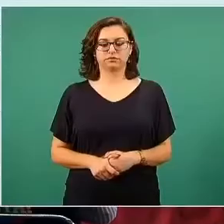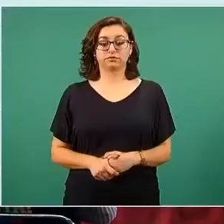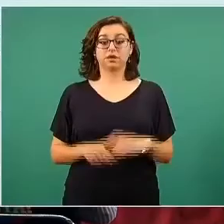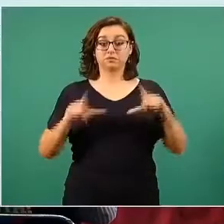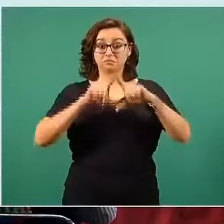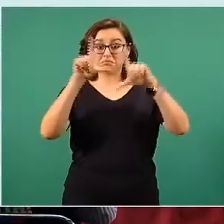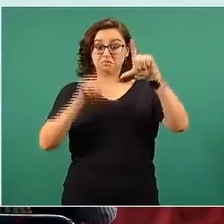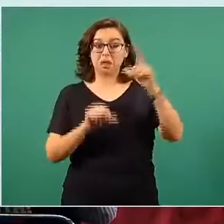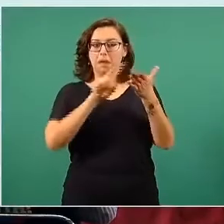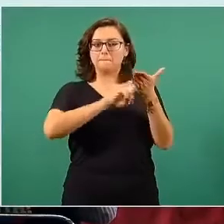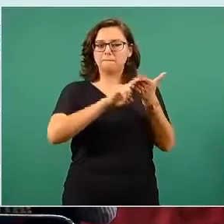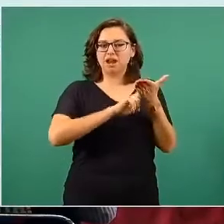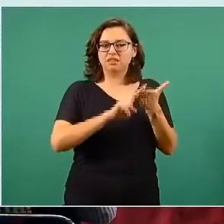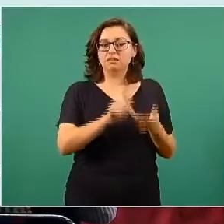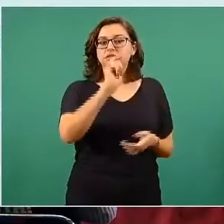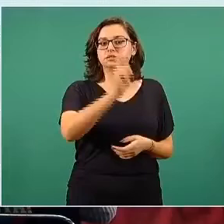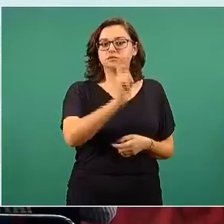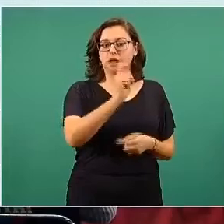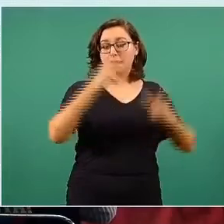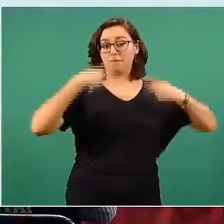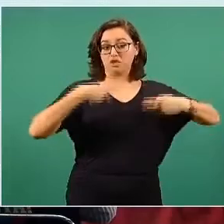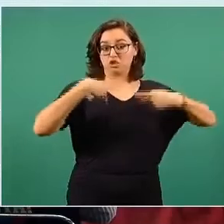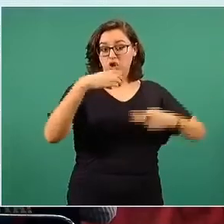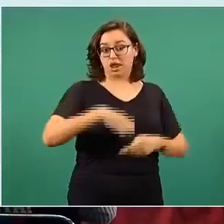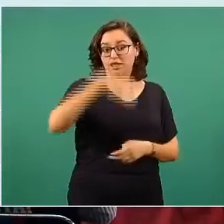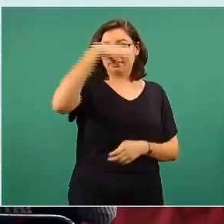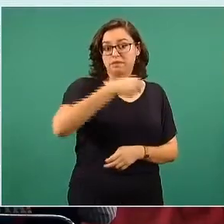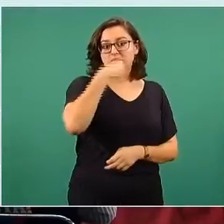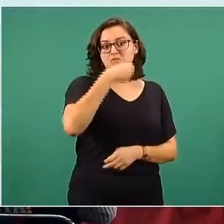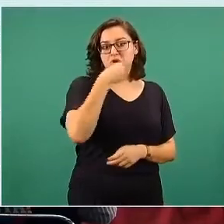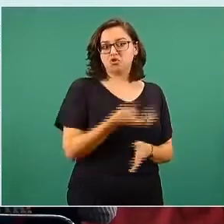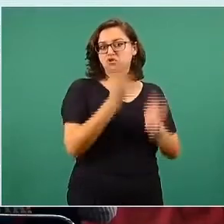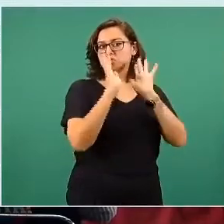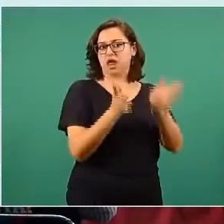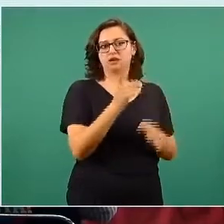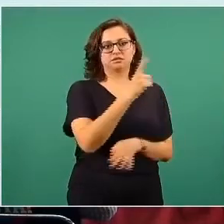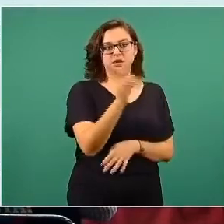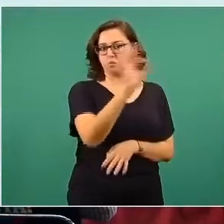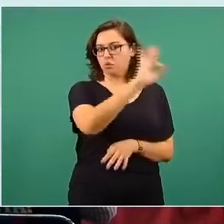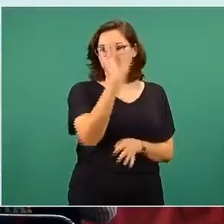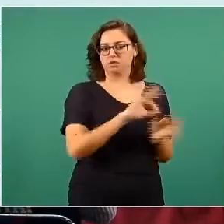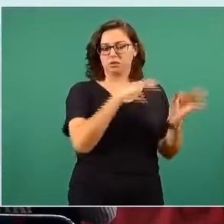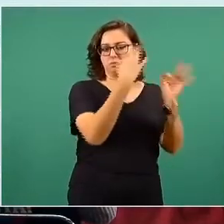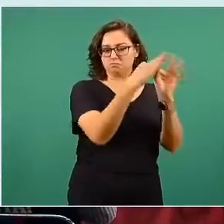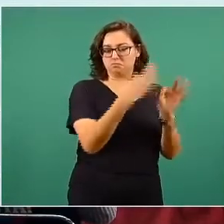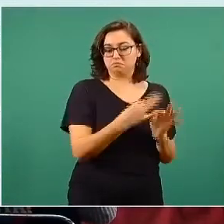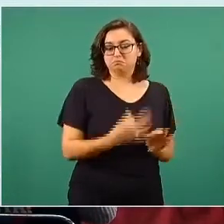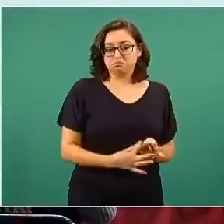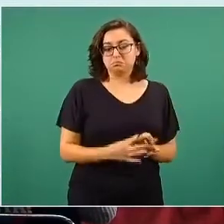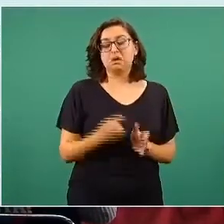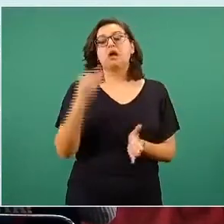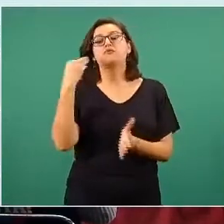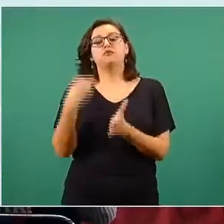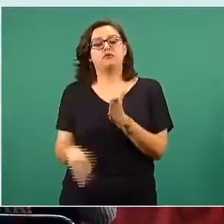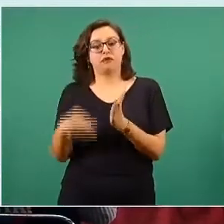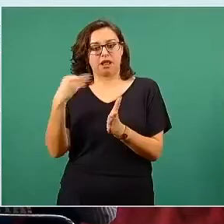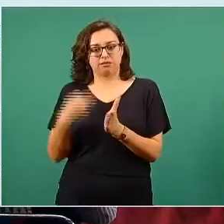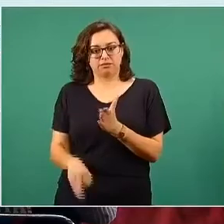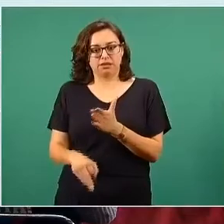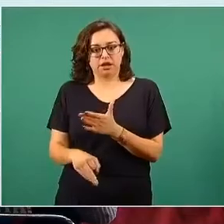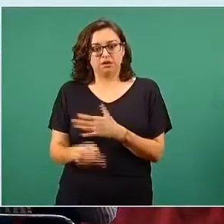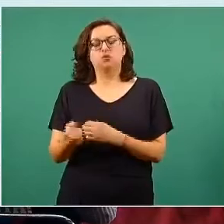de 60 años. Y están en este momento activamente vacunando los municipios que están en rojo, que